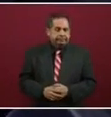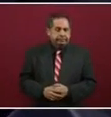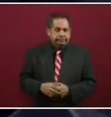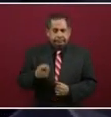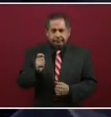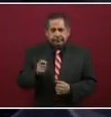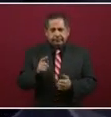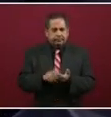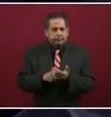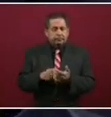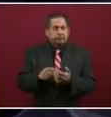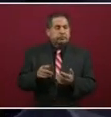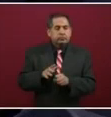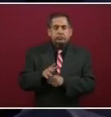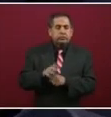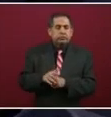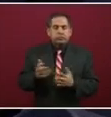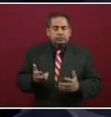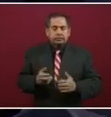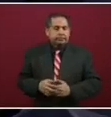de todo lo que se está haciendo,